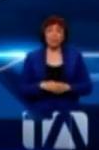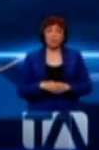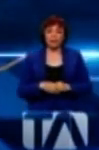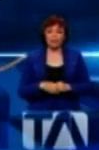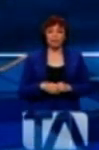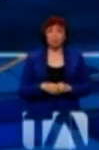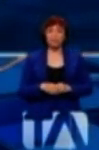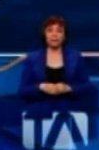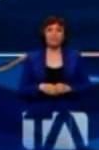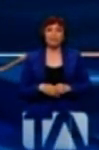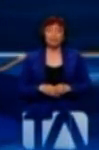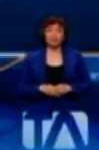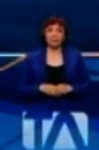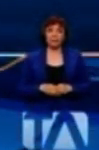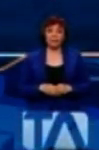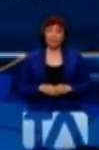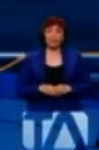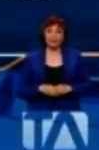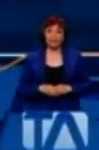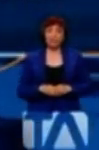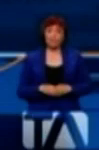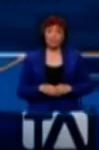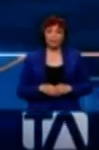127.477 fueron alumnos de tercero de bachillerato y